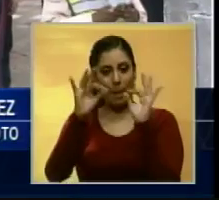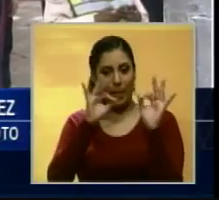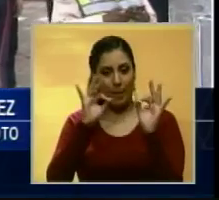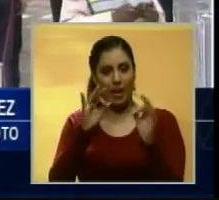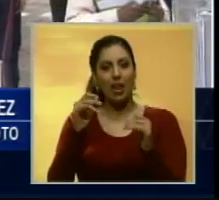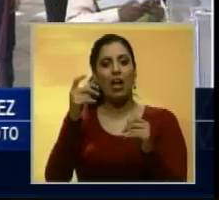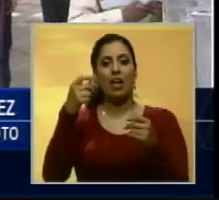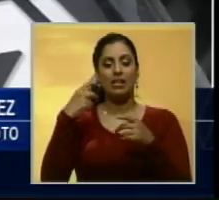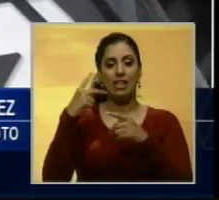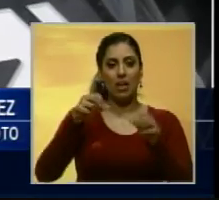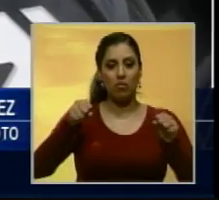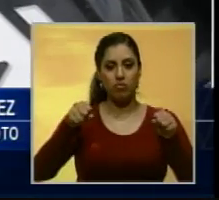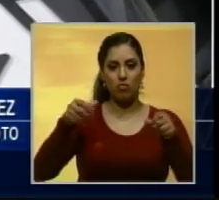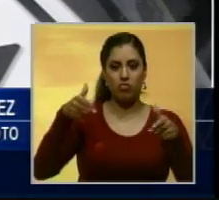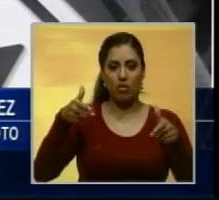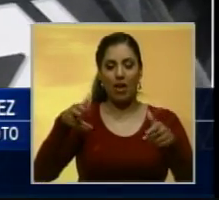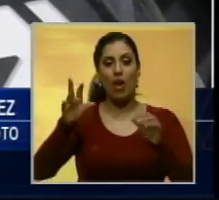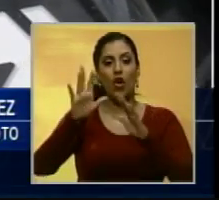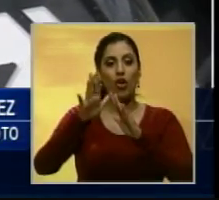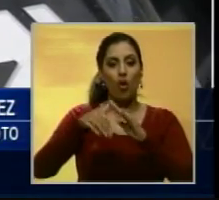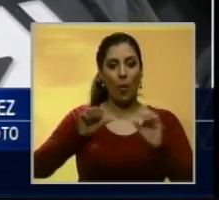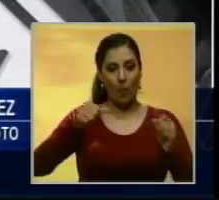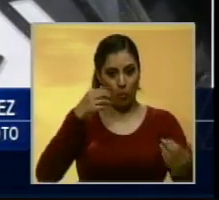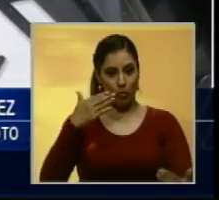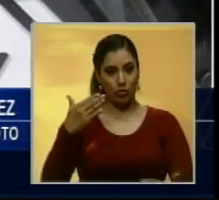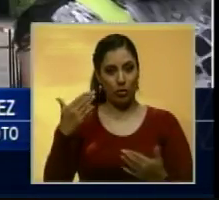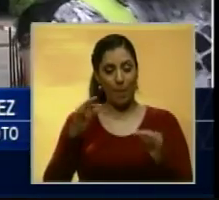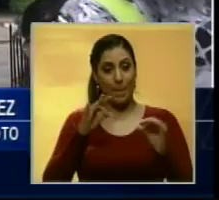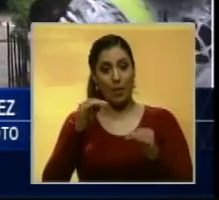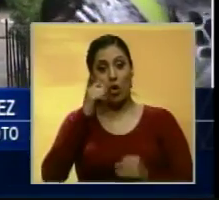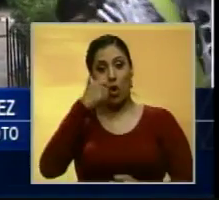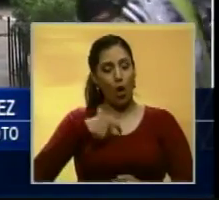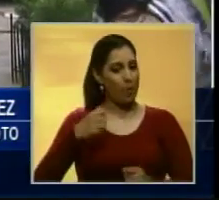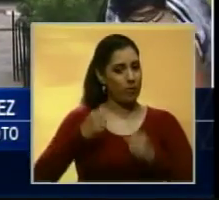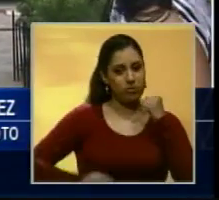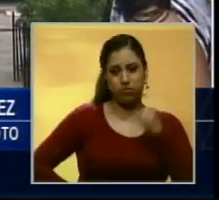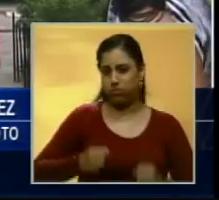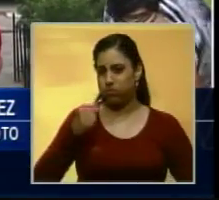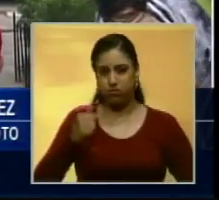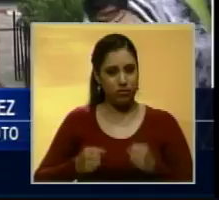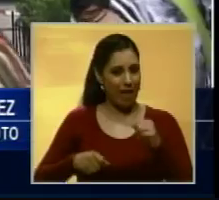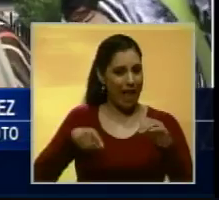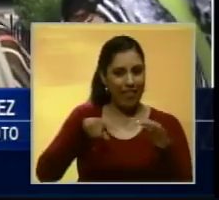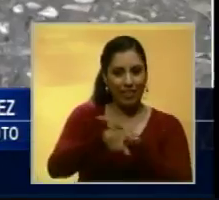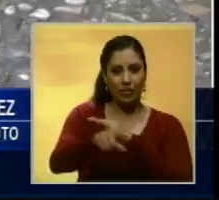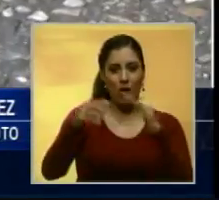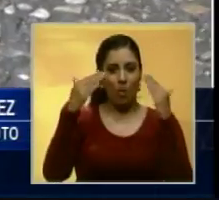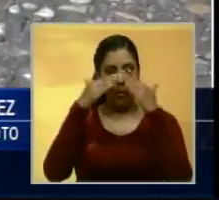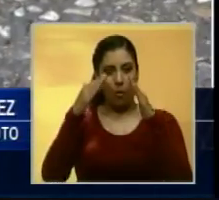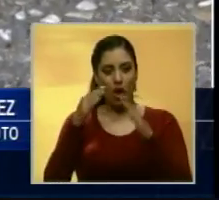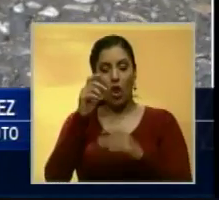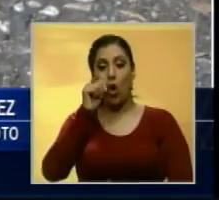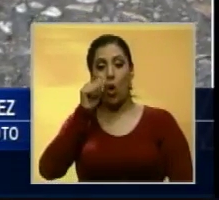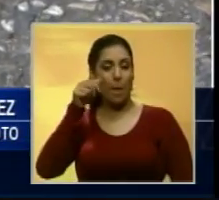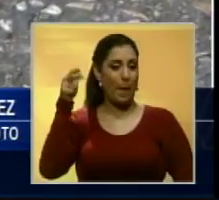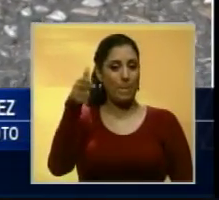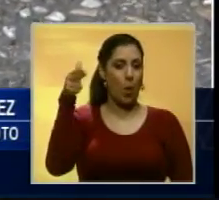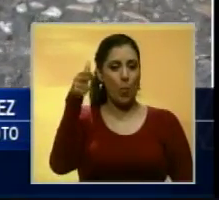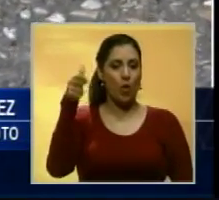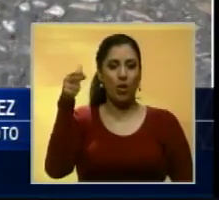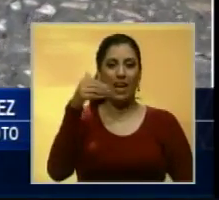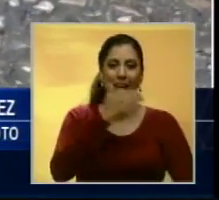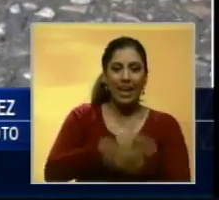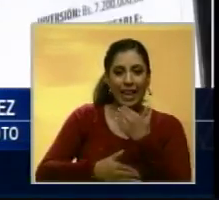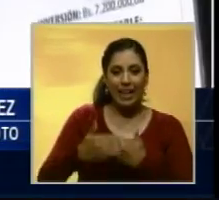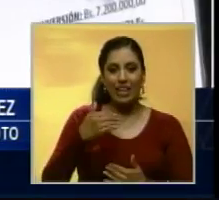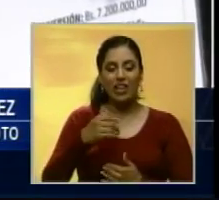2 antisociales quienes le iban a robar la motocicleta y este salió corriendo al interior de la escuela y los hombres le dispararon,